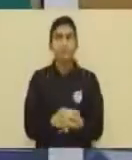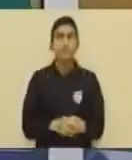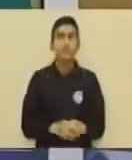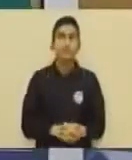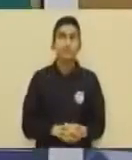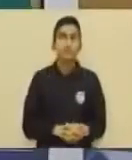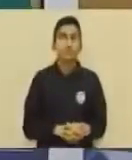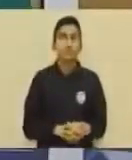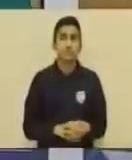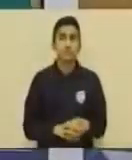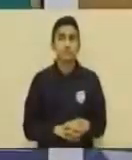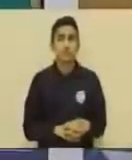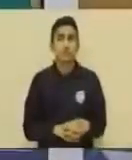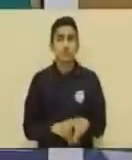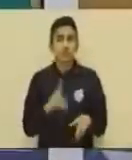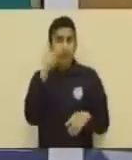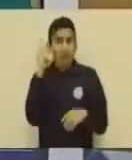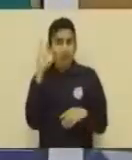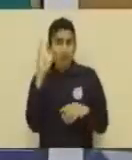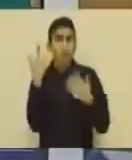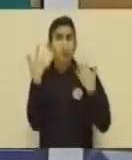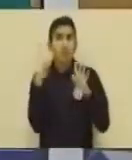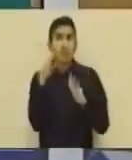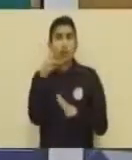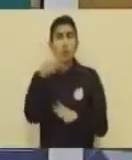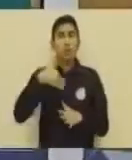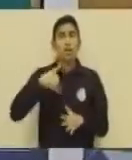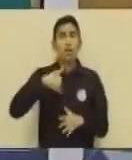Y pues vamos a tener nosotros las desviaciones.